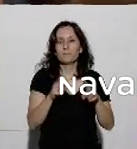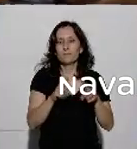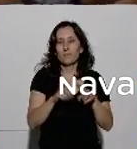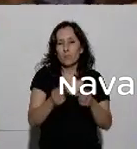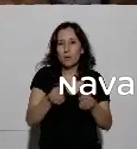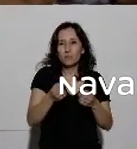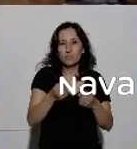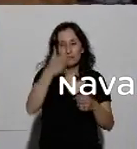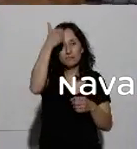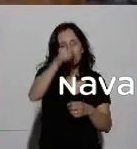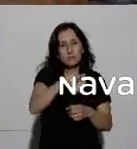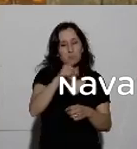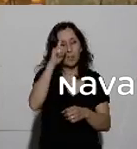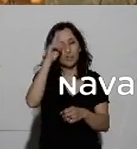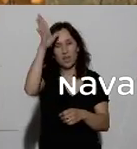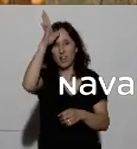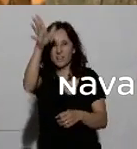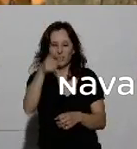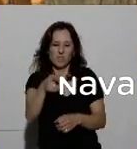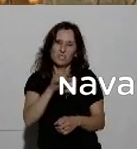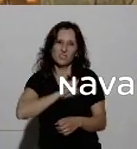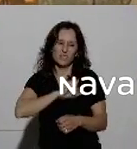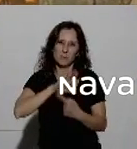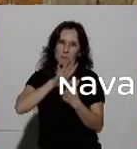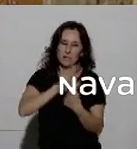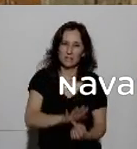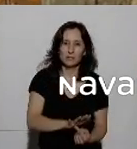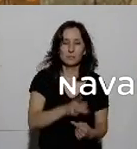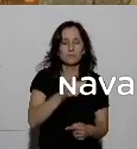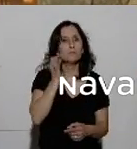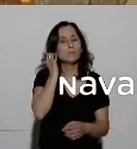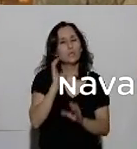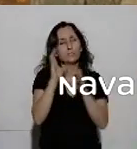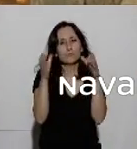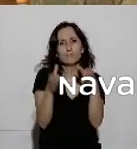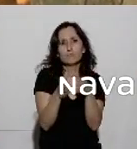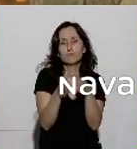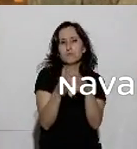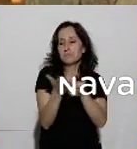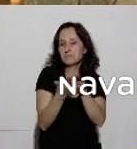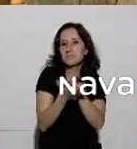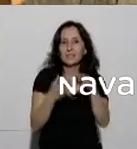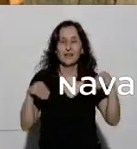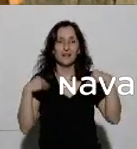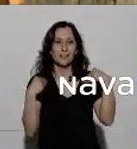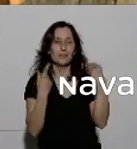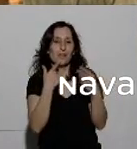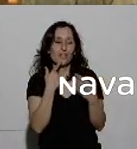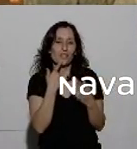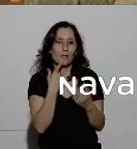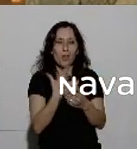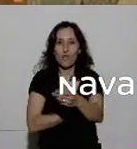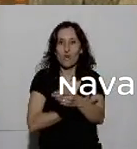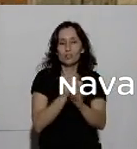vamos, que las dejaban un poco pues marginadas, y entonces las mujeres venían aquí a reunirse, a pasarlo bien, a tomar sus drogas,